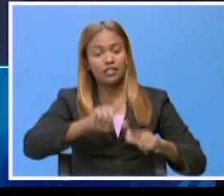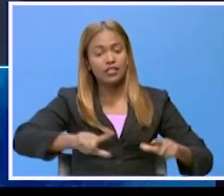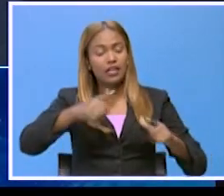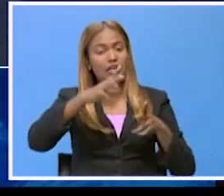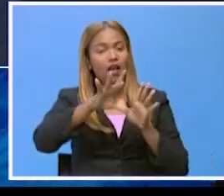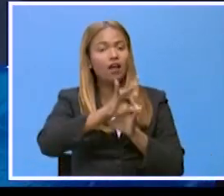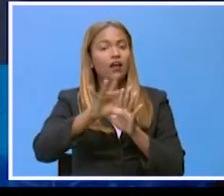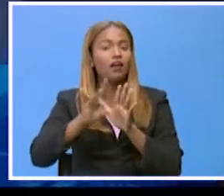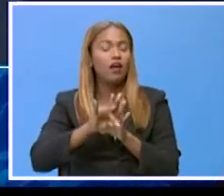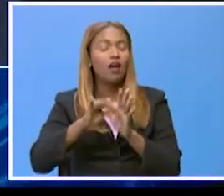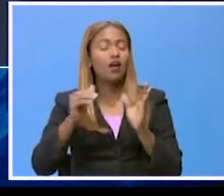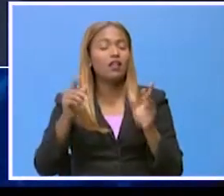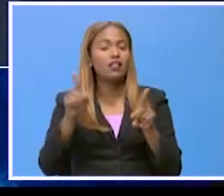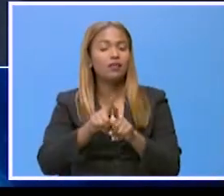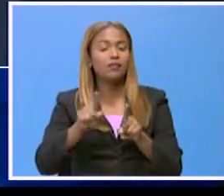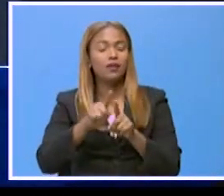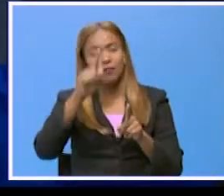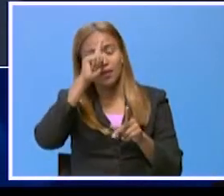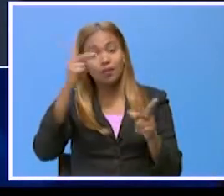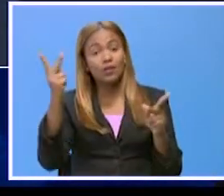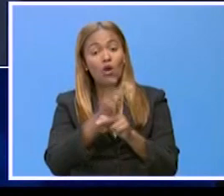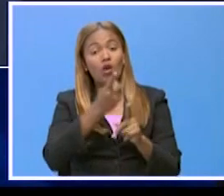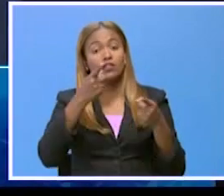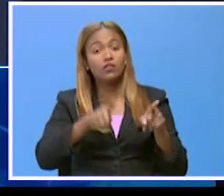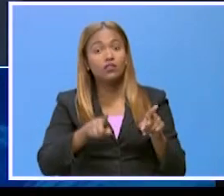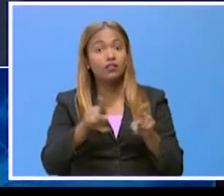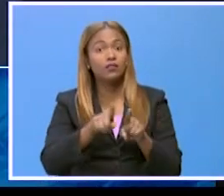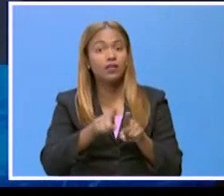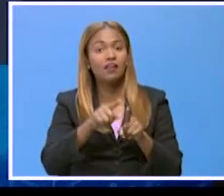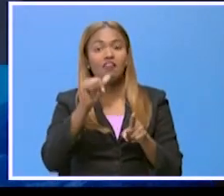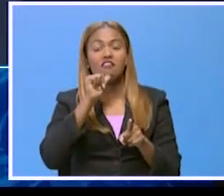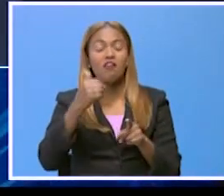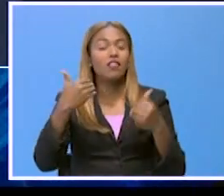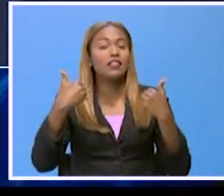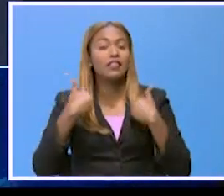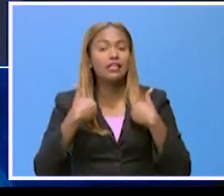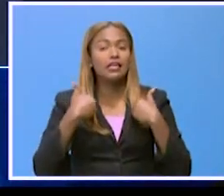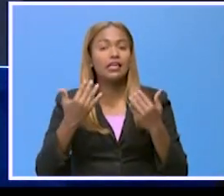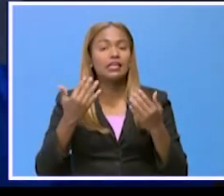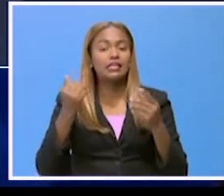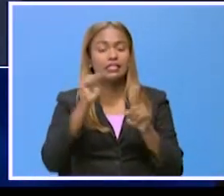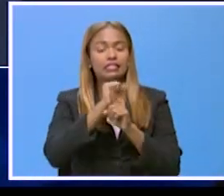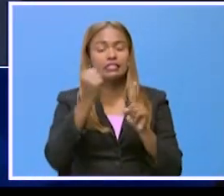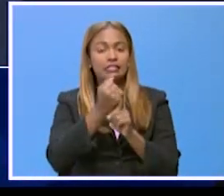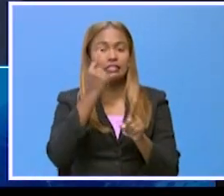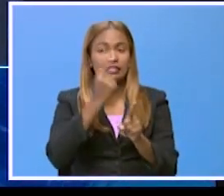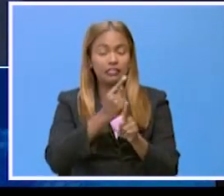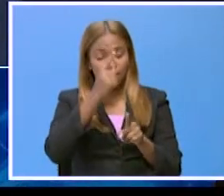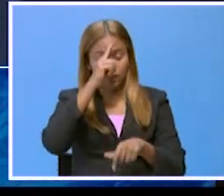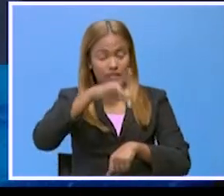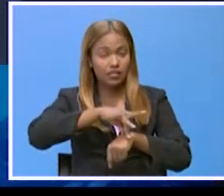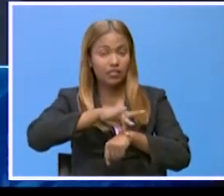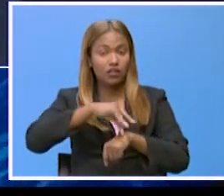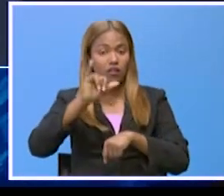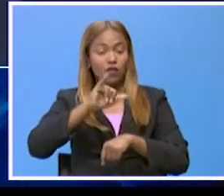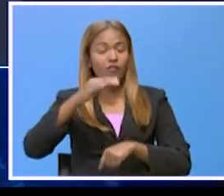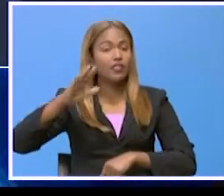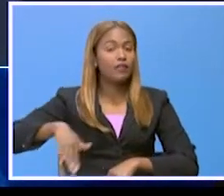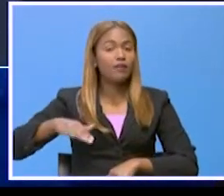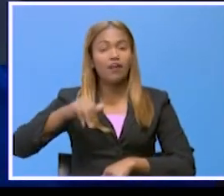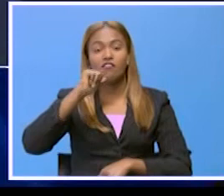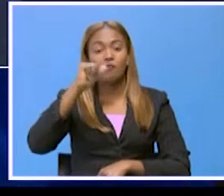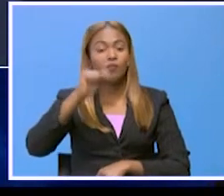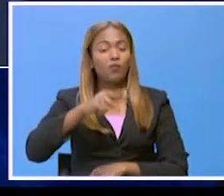escogida en el peor de los casos no tenían el estatus legalmente griego ni siquiera se había identificado